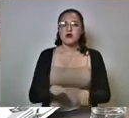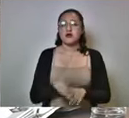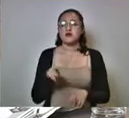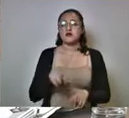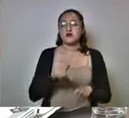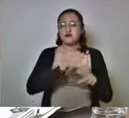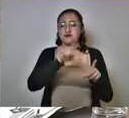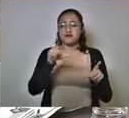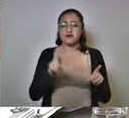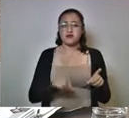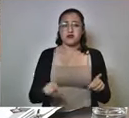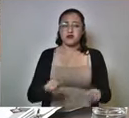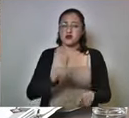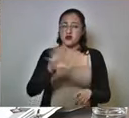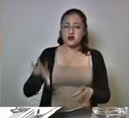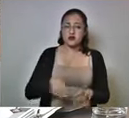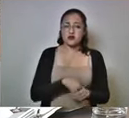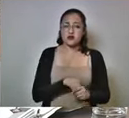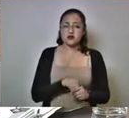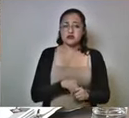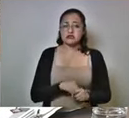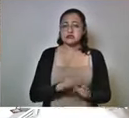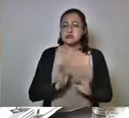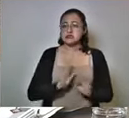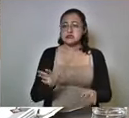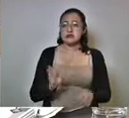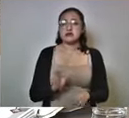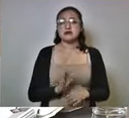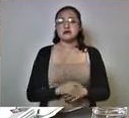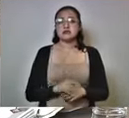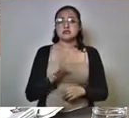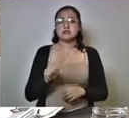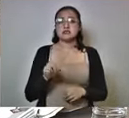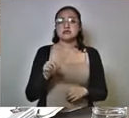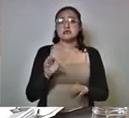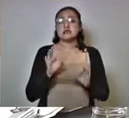hemos llegado ya a un total de confirmados de